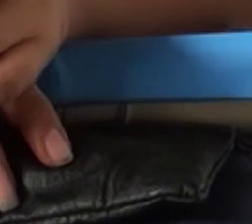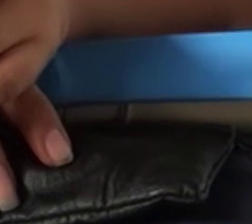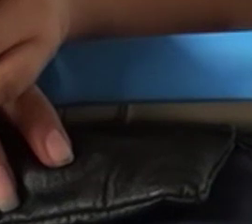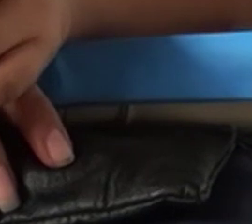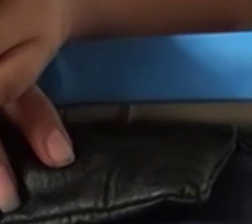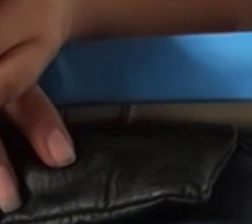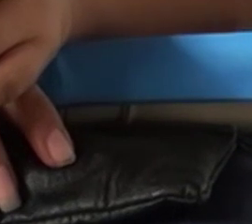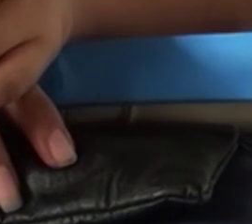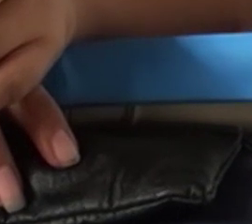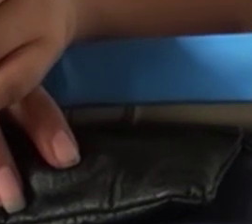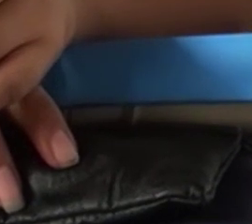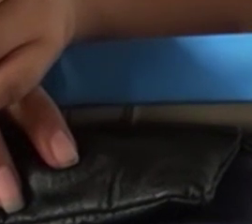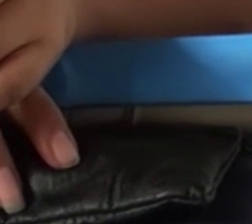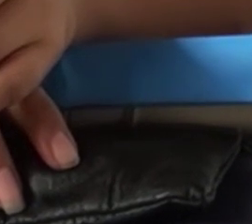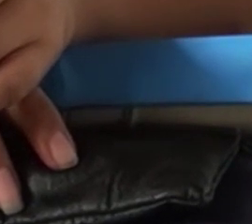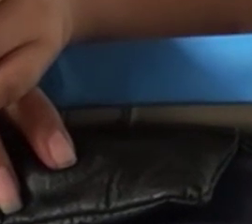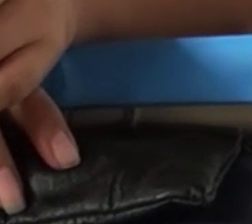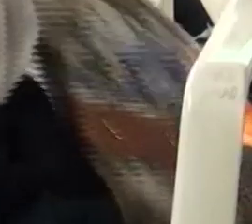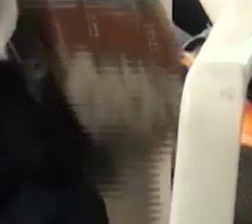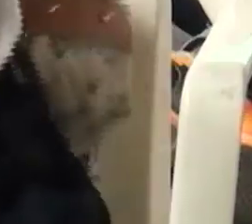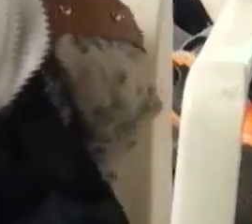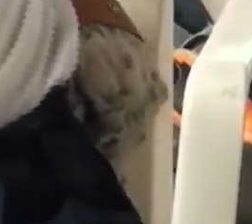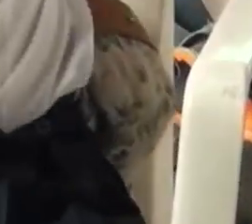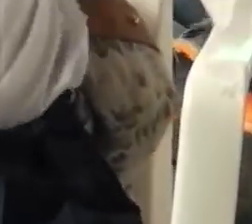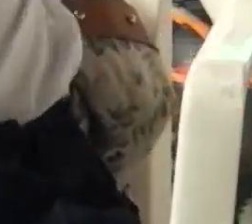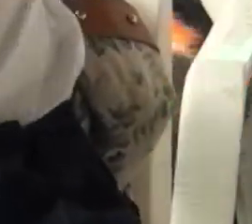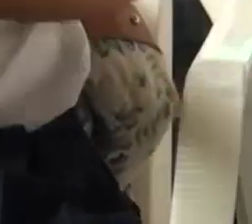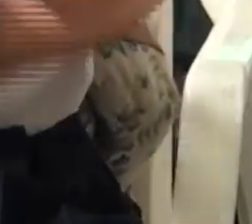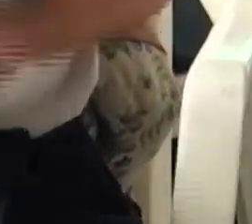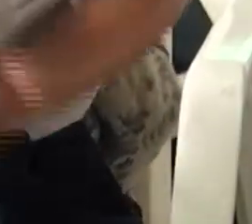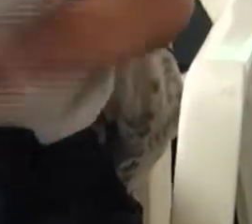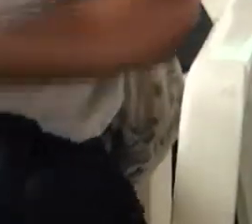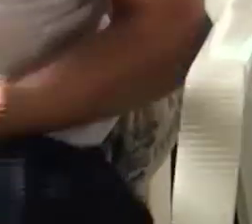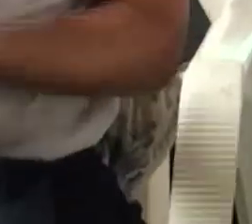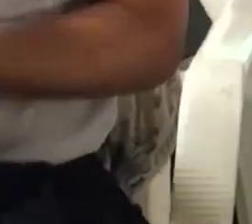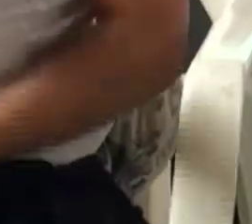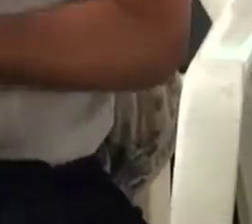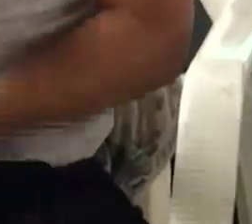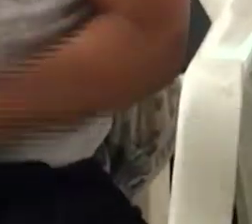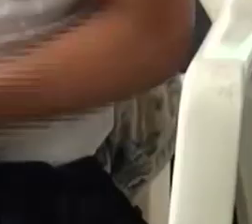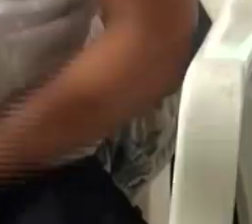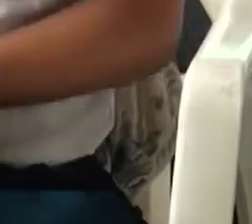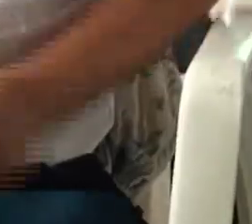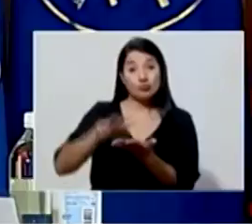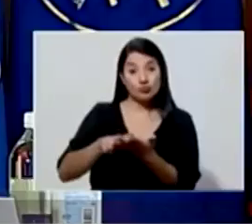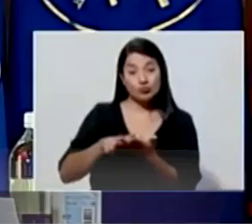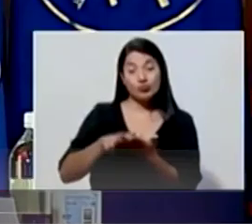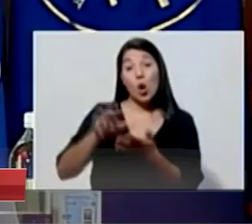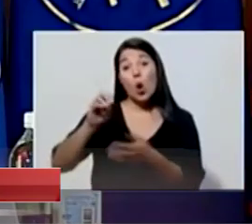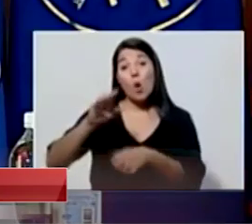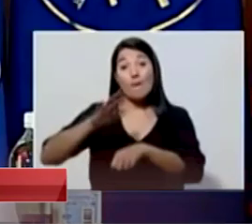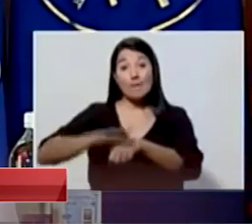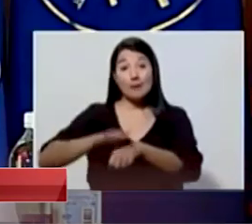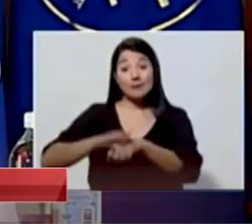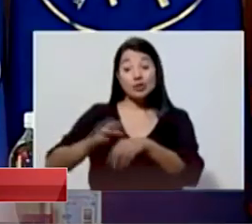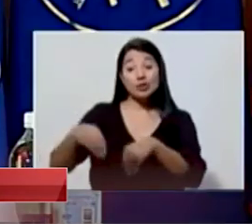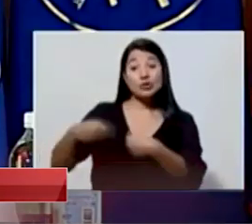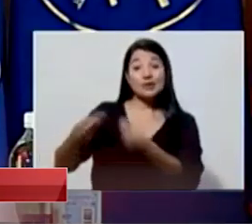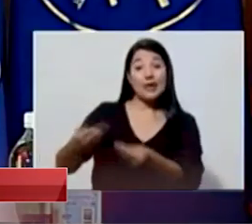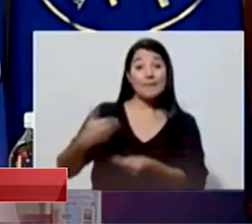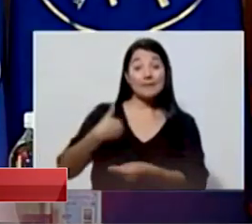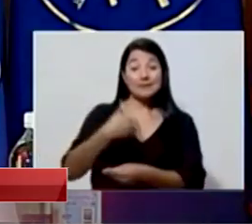confirmó el jerarca Daniel Salas durante la conferencia de prensa de este miércoles. El visto bueno o el aval que da el Ministerio de Salud